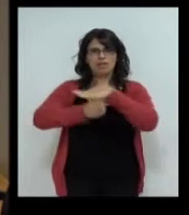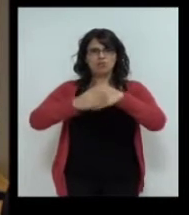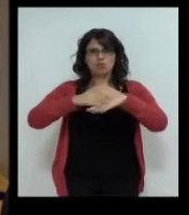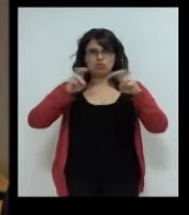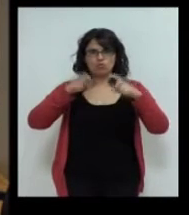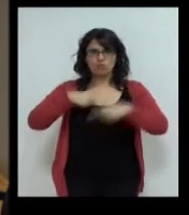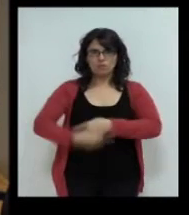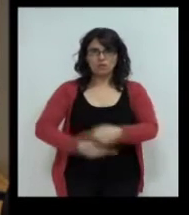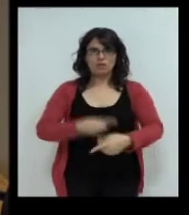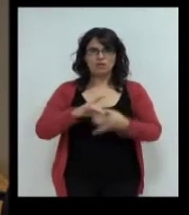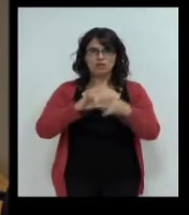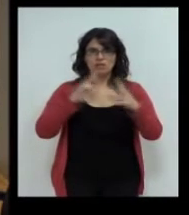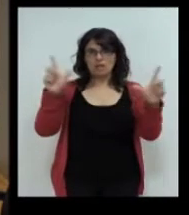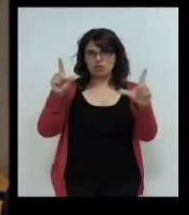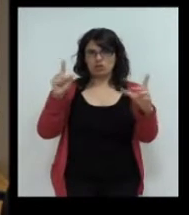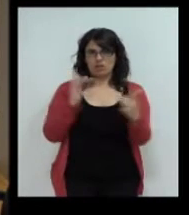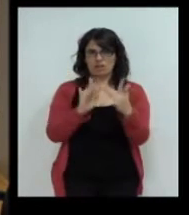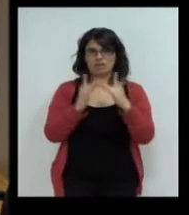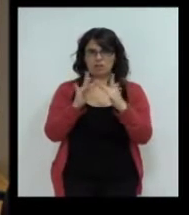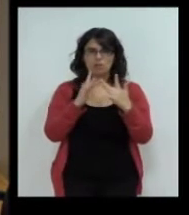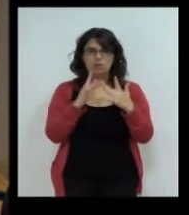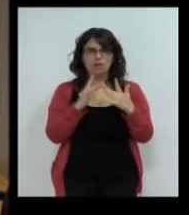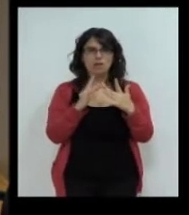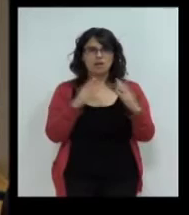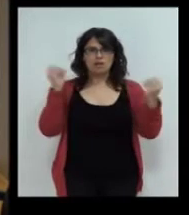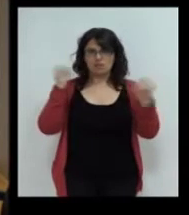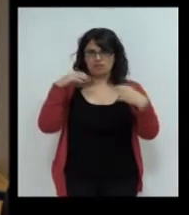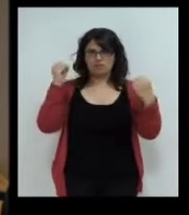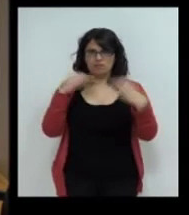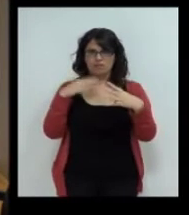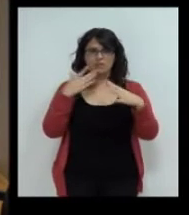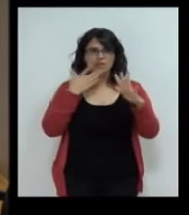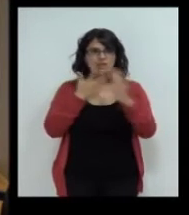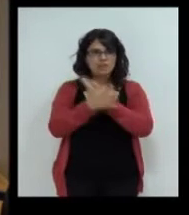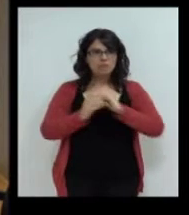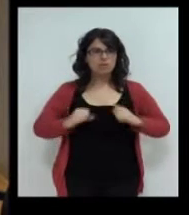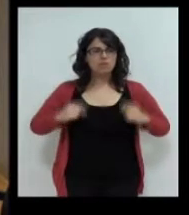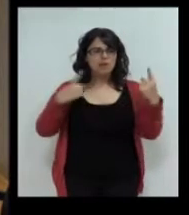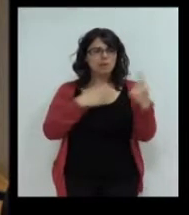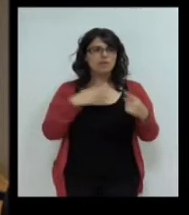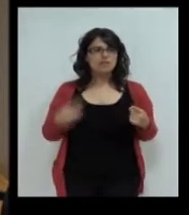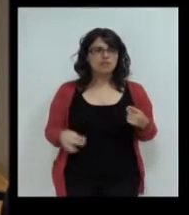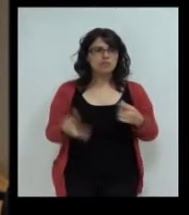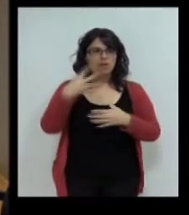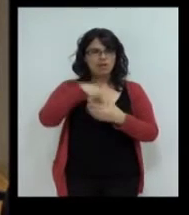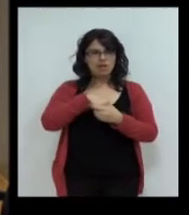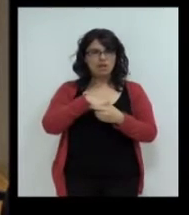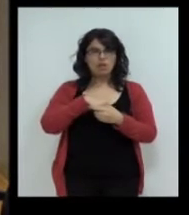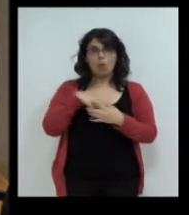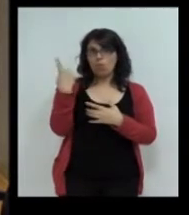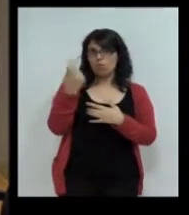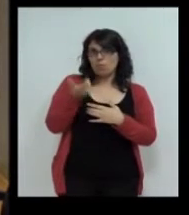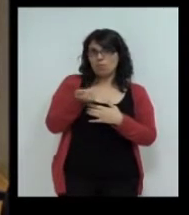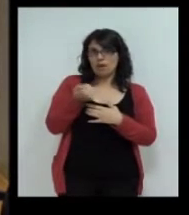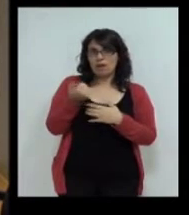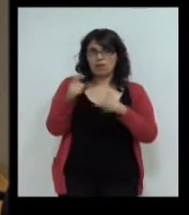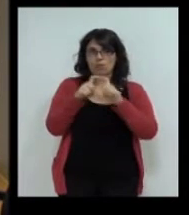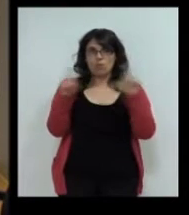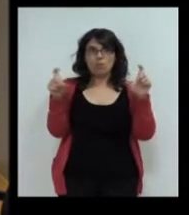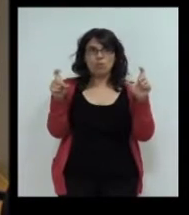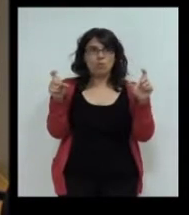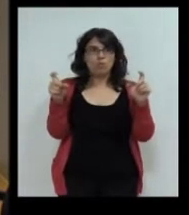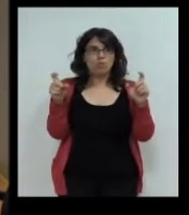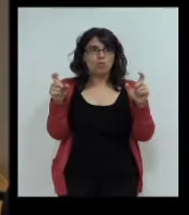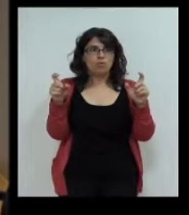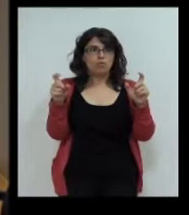generación de televisión interactiva, y habla del hecho de que por primera vez se puede acumular en manos de un operador, como podrían ser, y